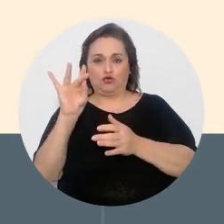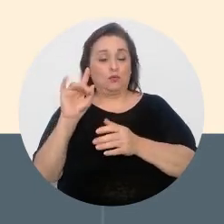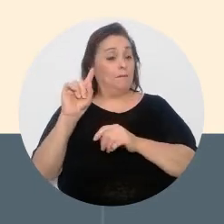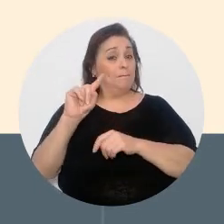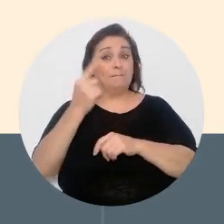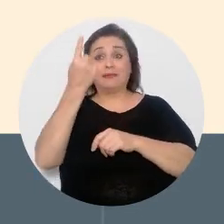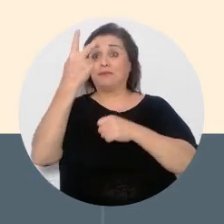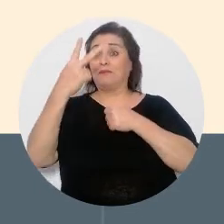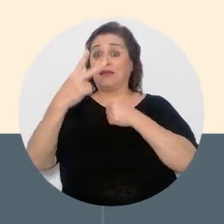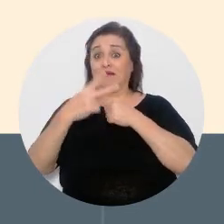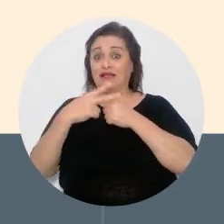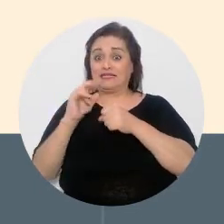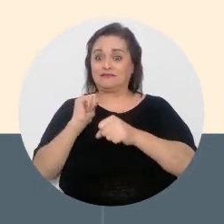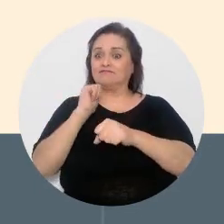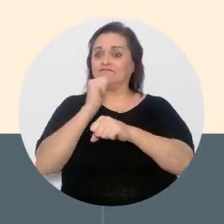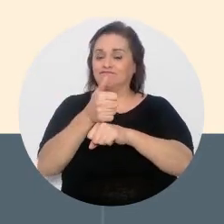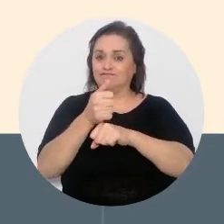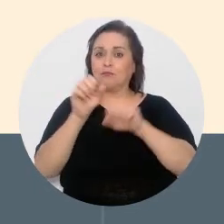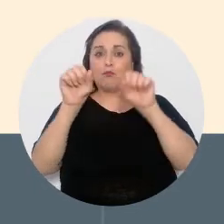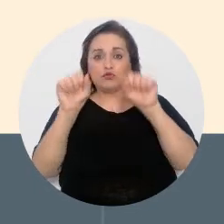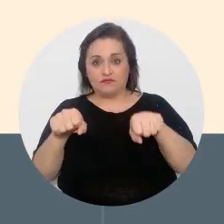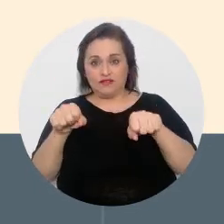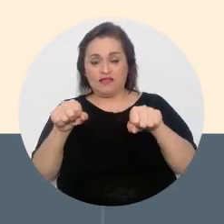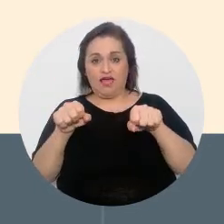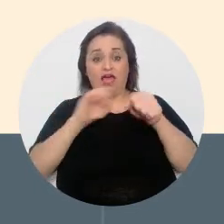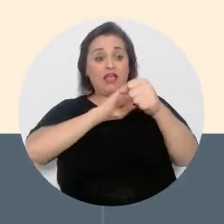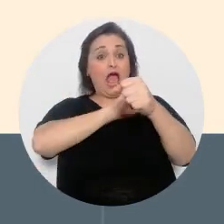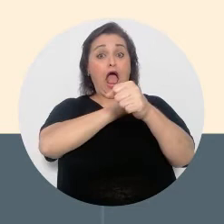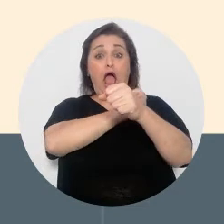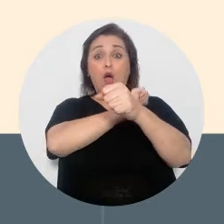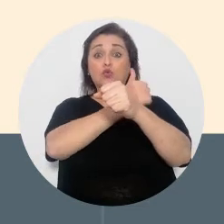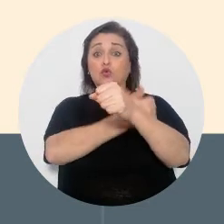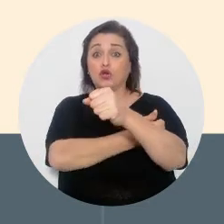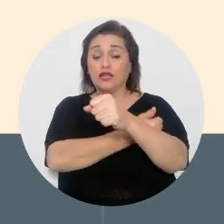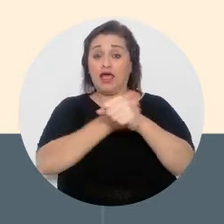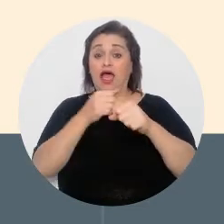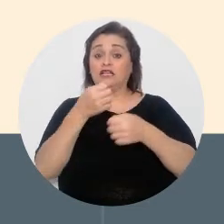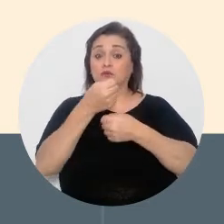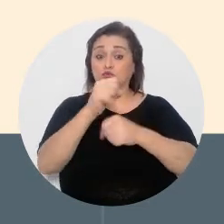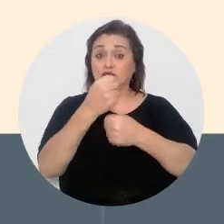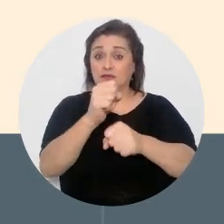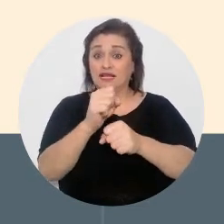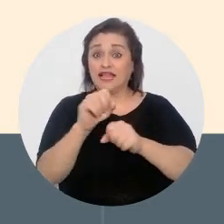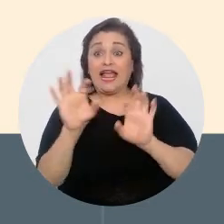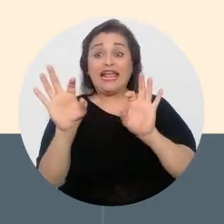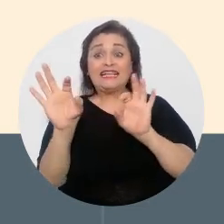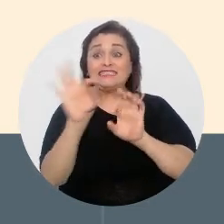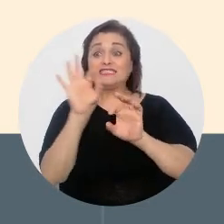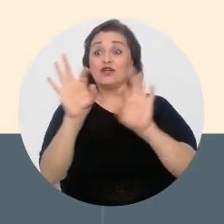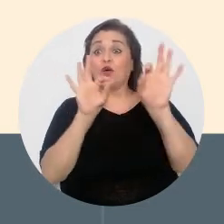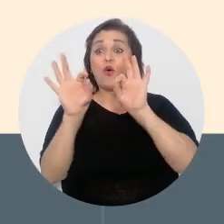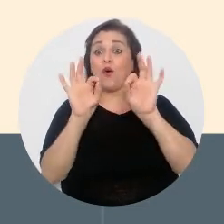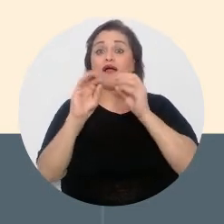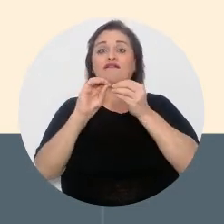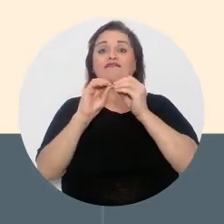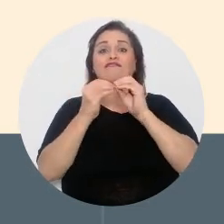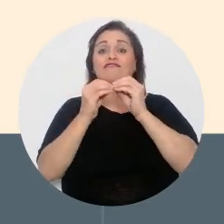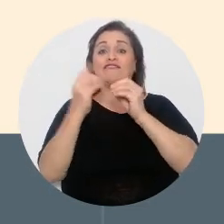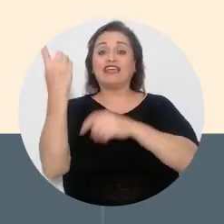vez primera se establece la posibilidad de que las autoridades a nivel local se elijan en unas fechas